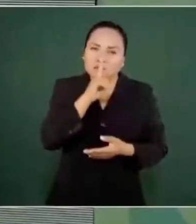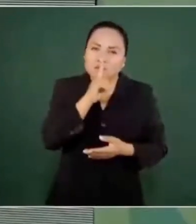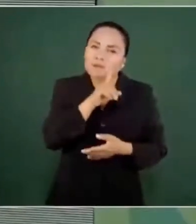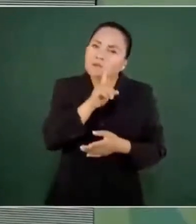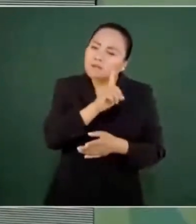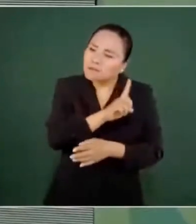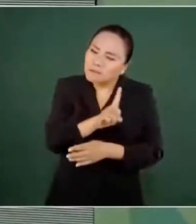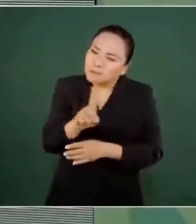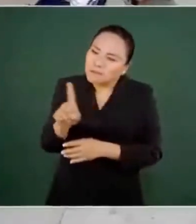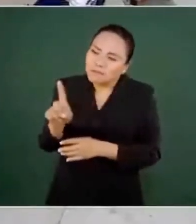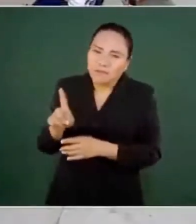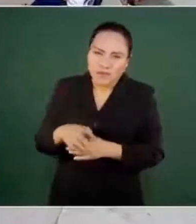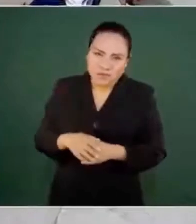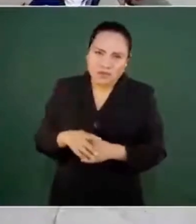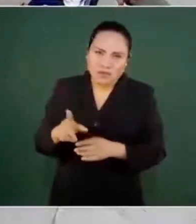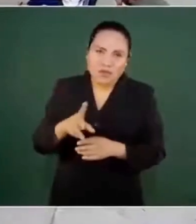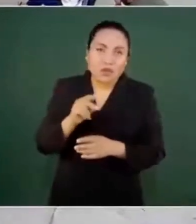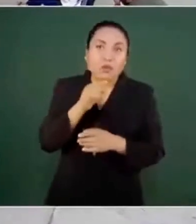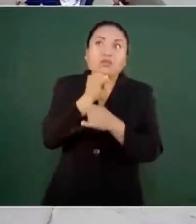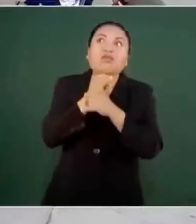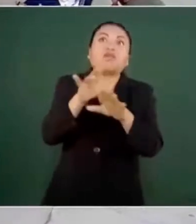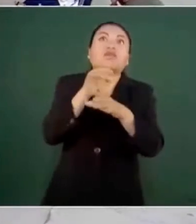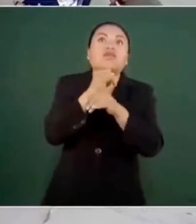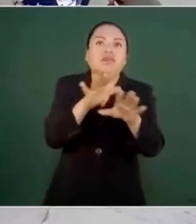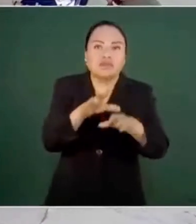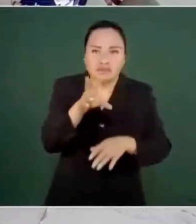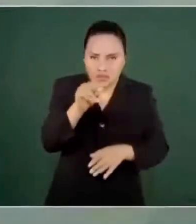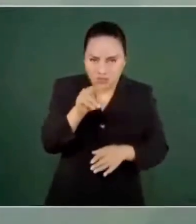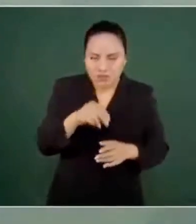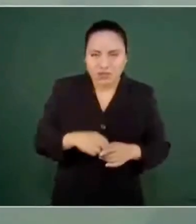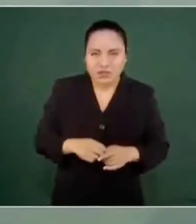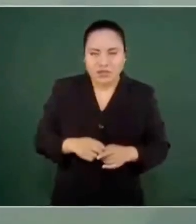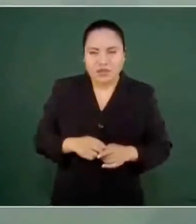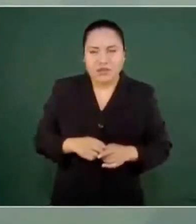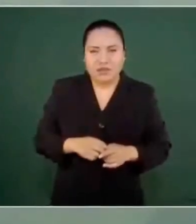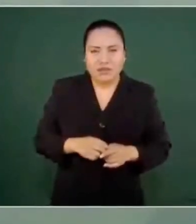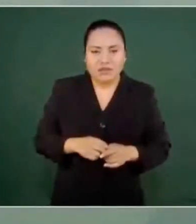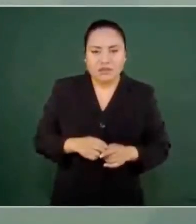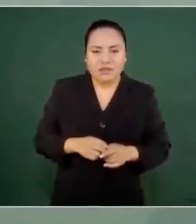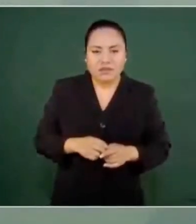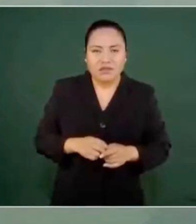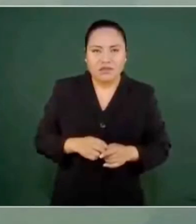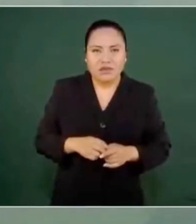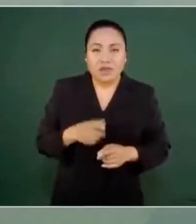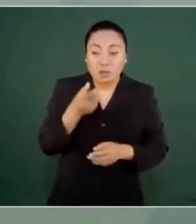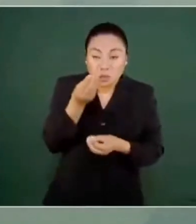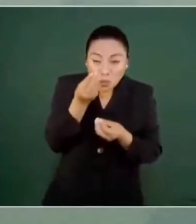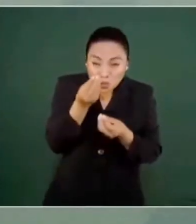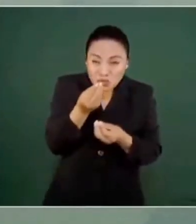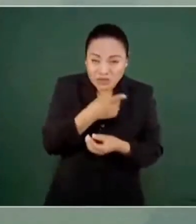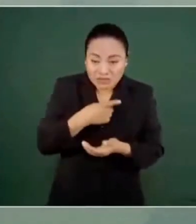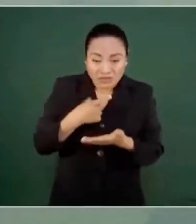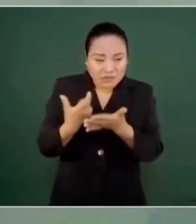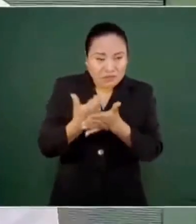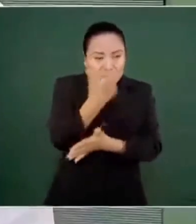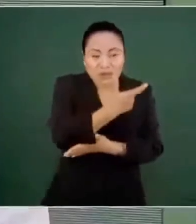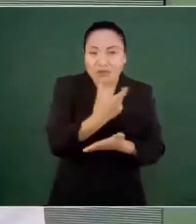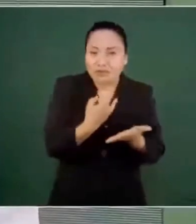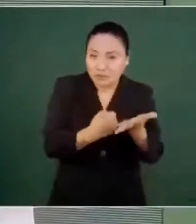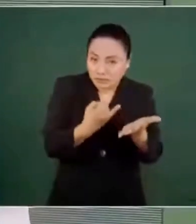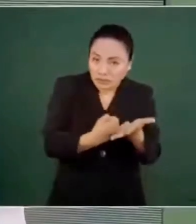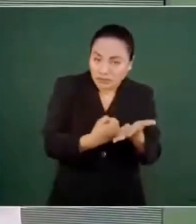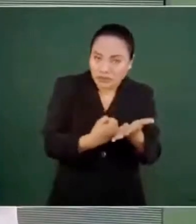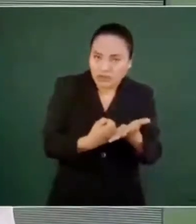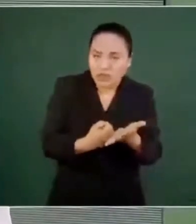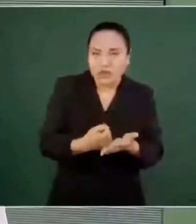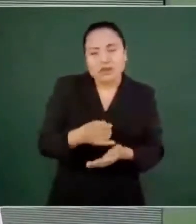Hasta ahora los estoy diciendo. No era tanto el dinero, pero sí